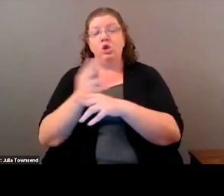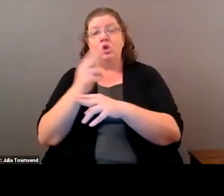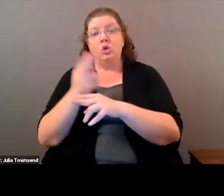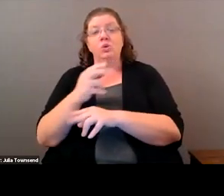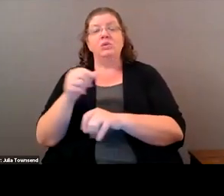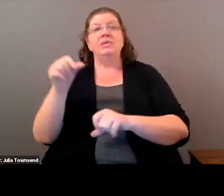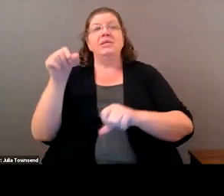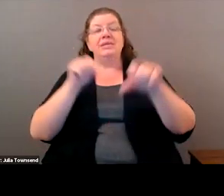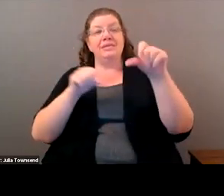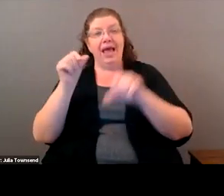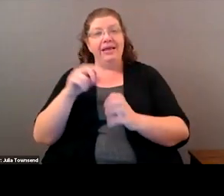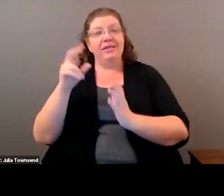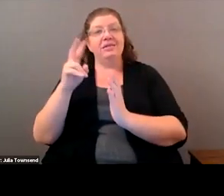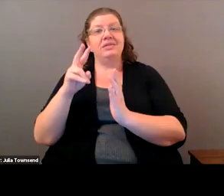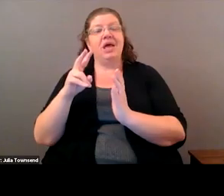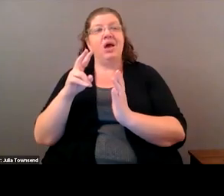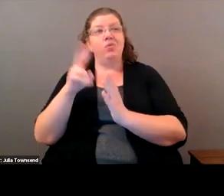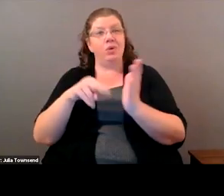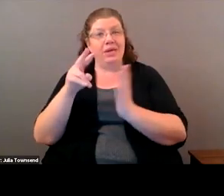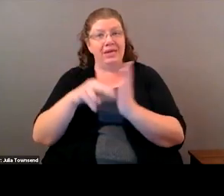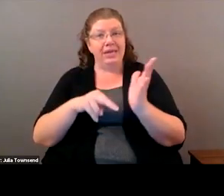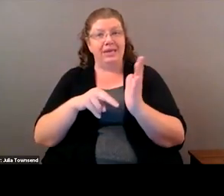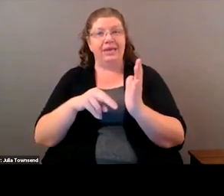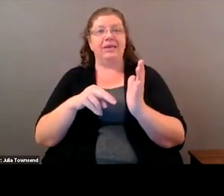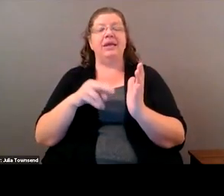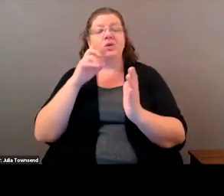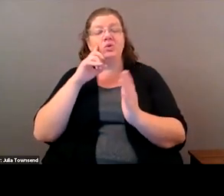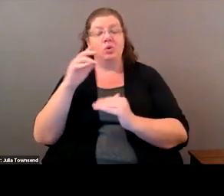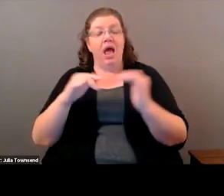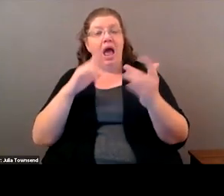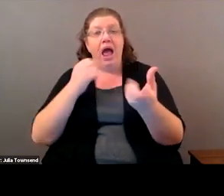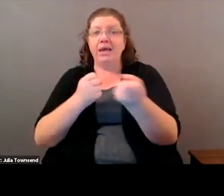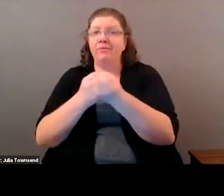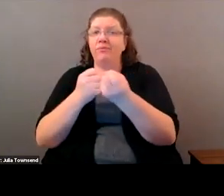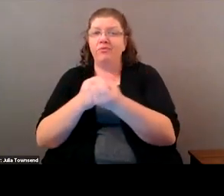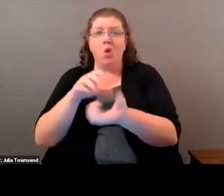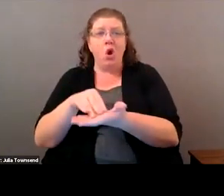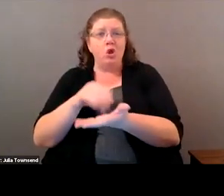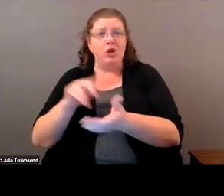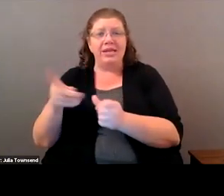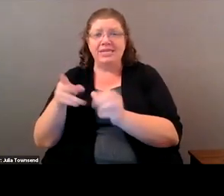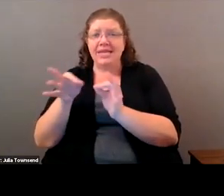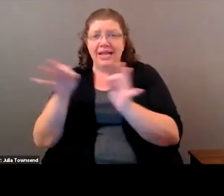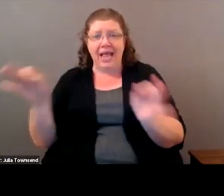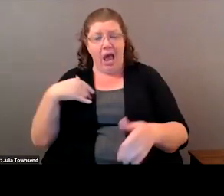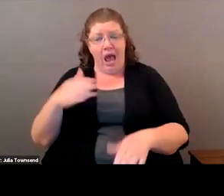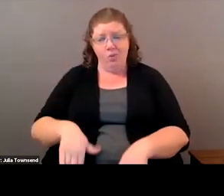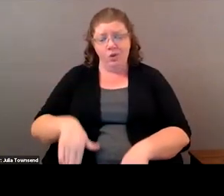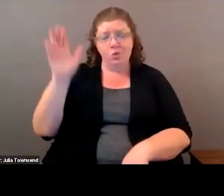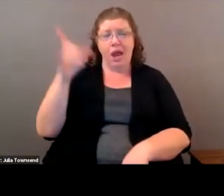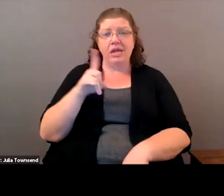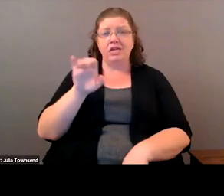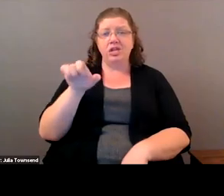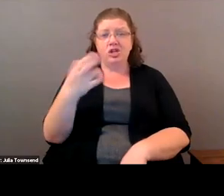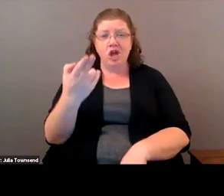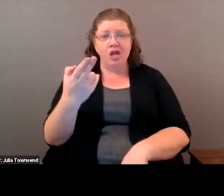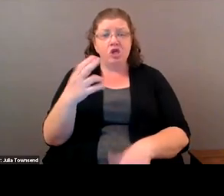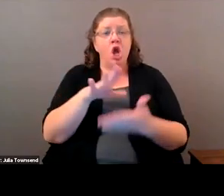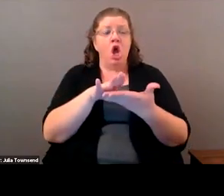utilizar la lectoescritura equilibrada yo estoy de acuerdo con aprender un segundo idioma de hecho